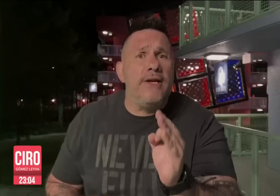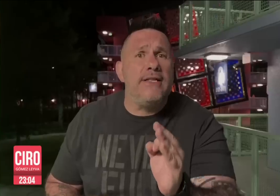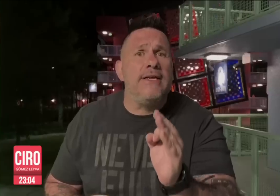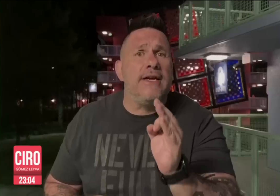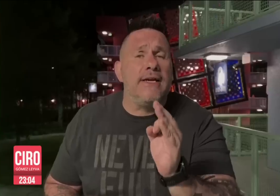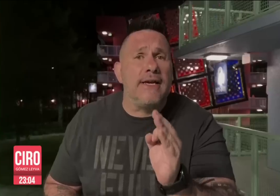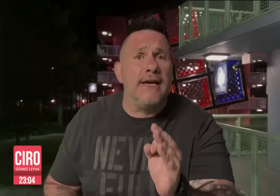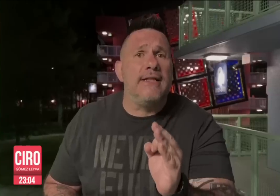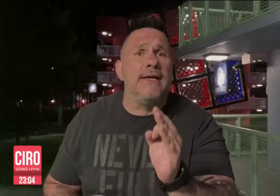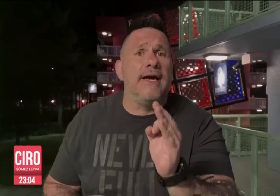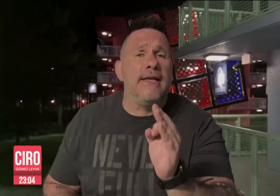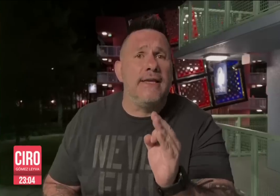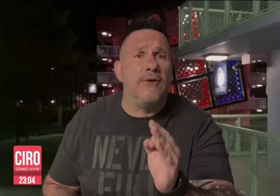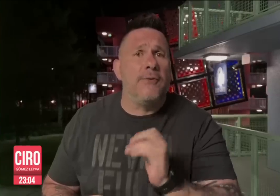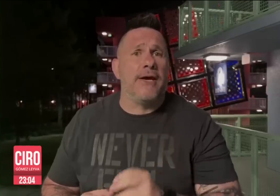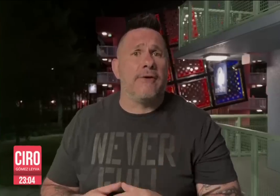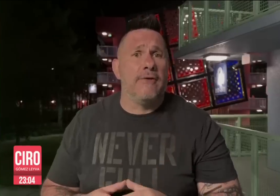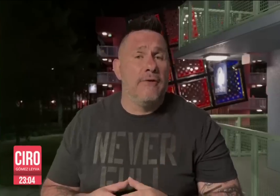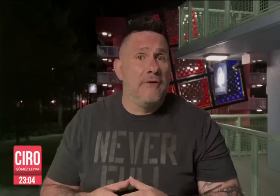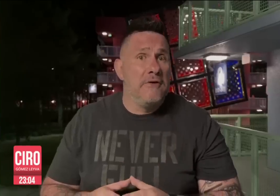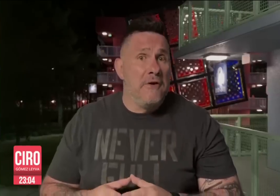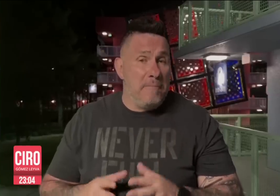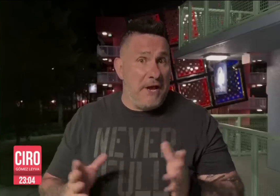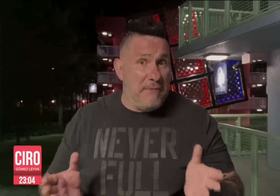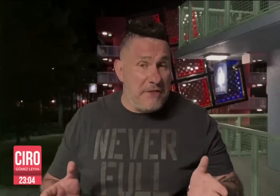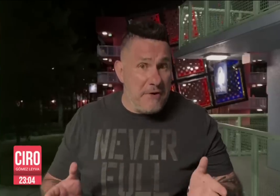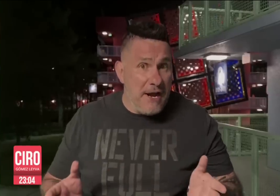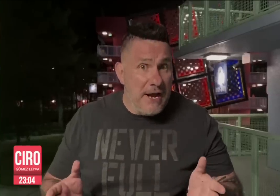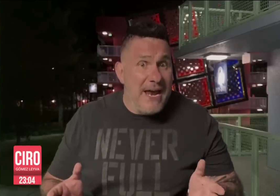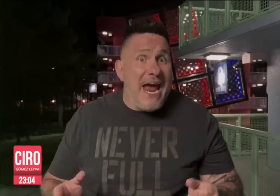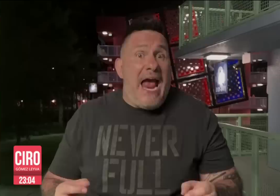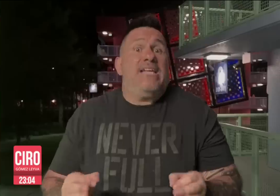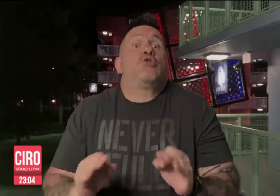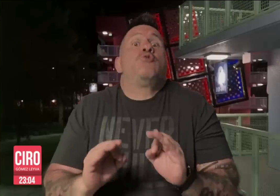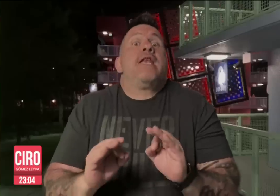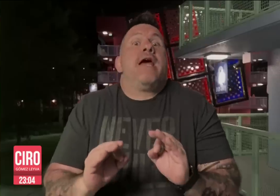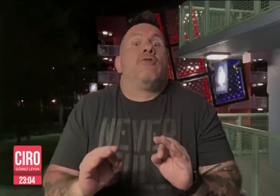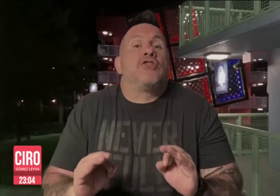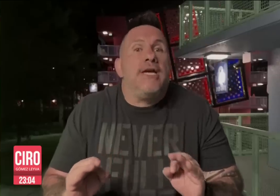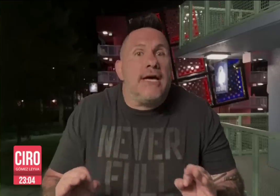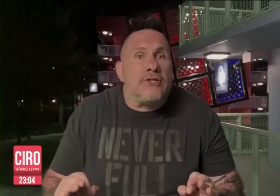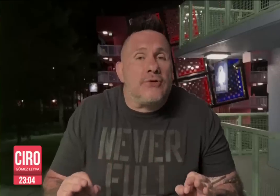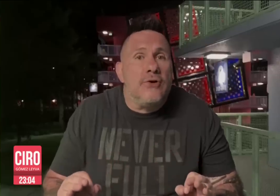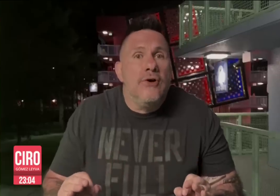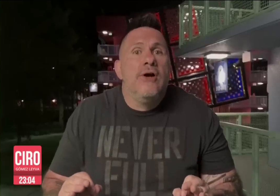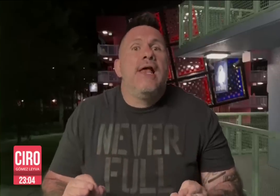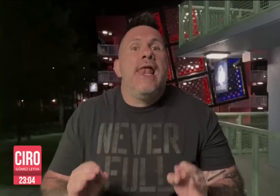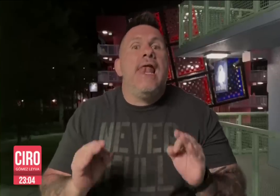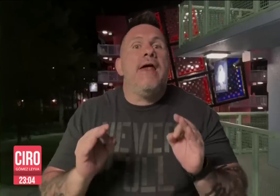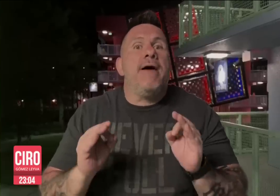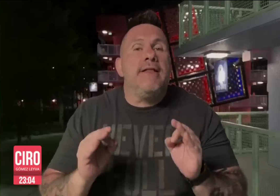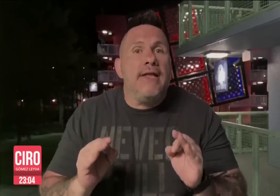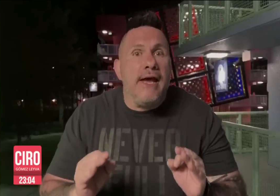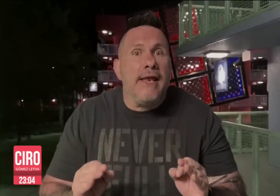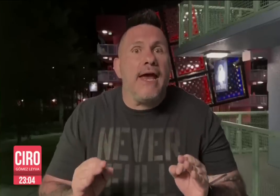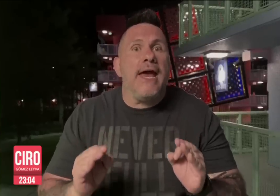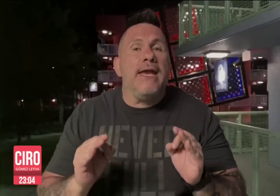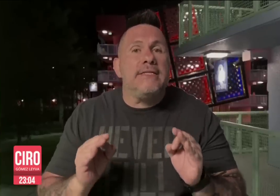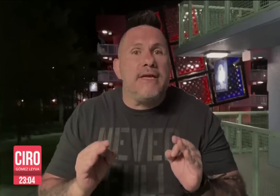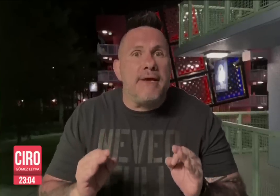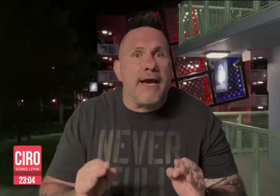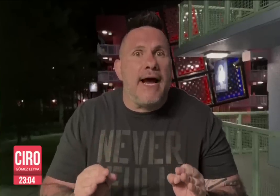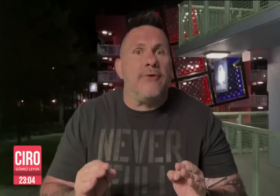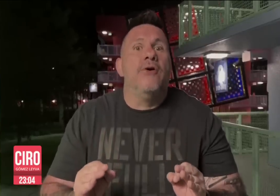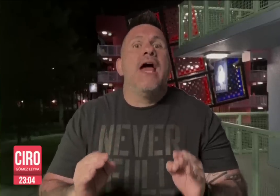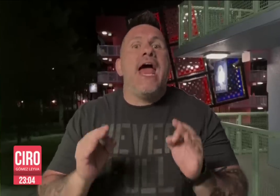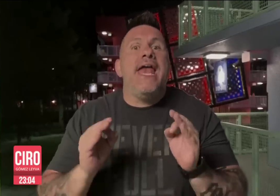la política energética del gobierno. Para Iberdrola es un negociazo levantar en